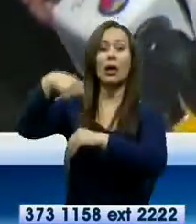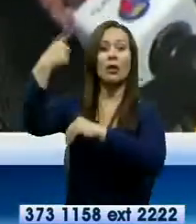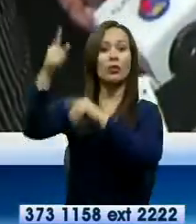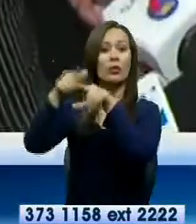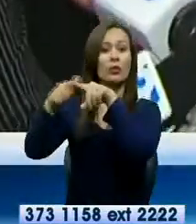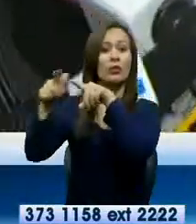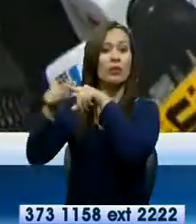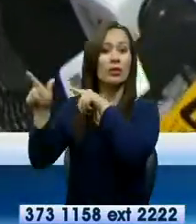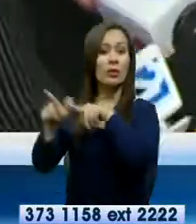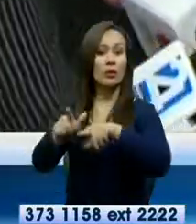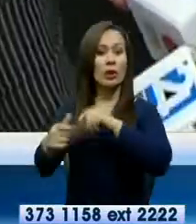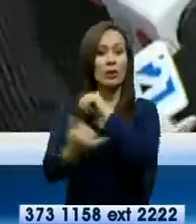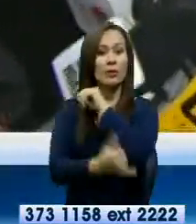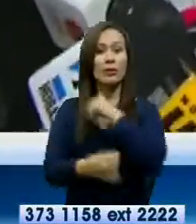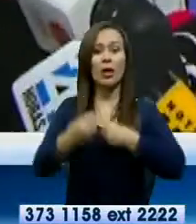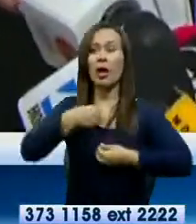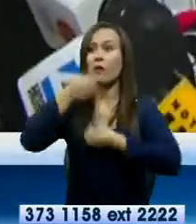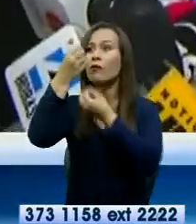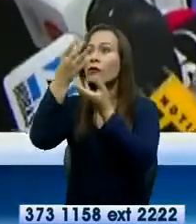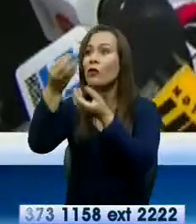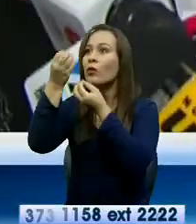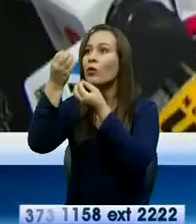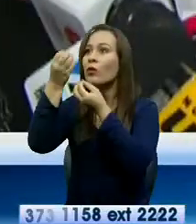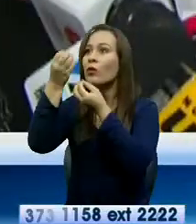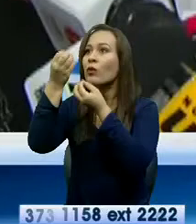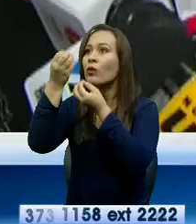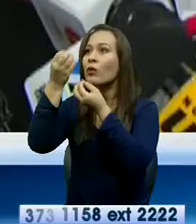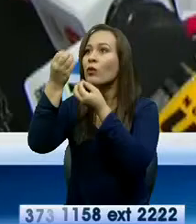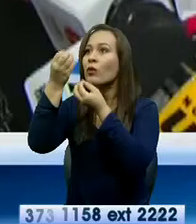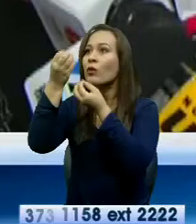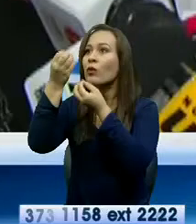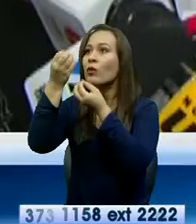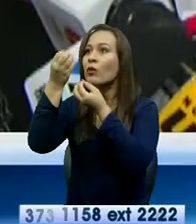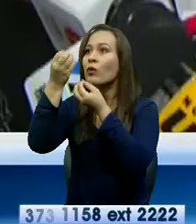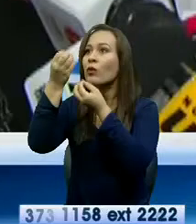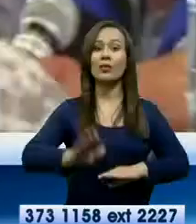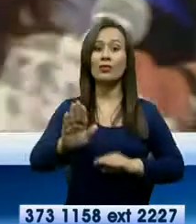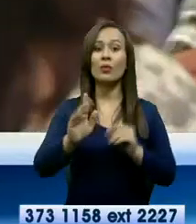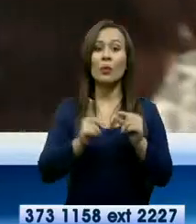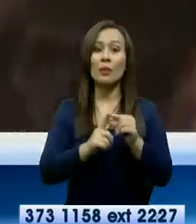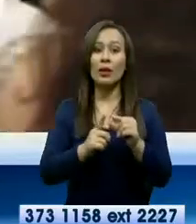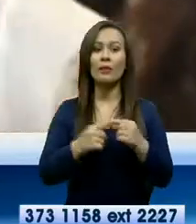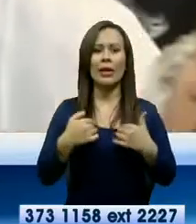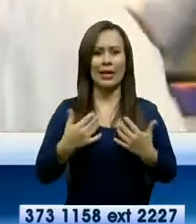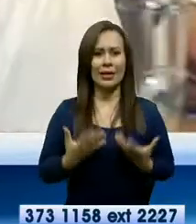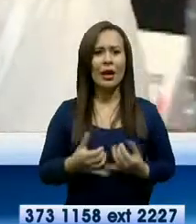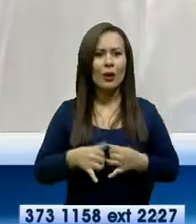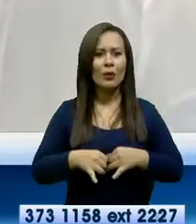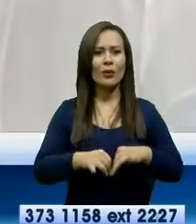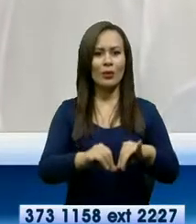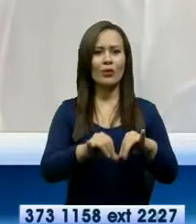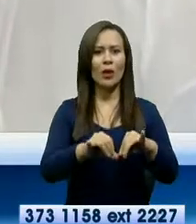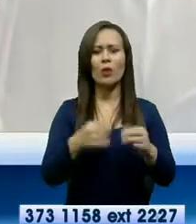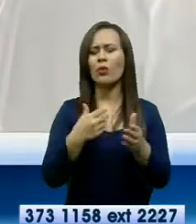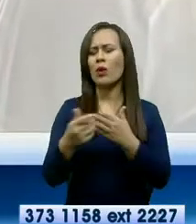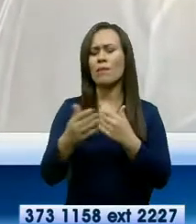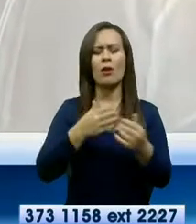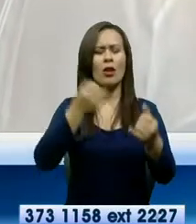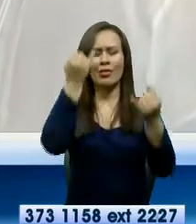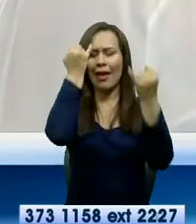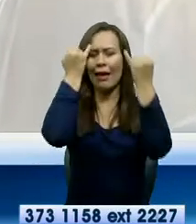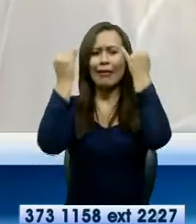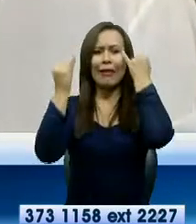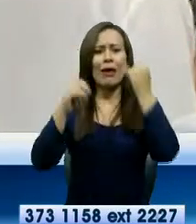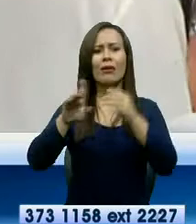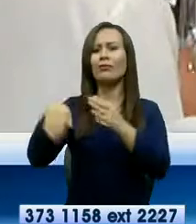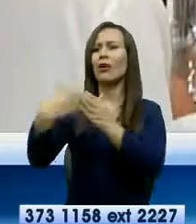nos indican que se pueden hacer, ir mejorando. Y al final sus palabras, de seguir adelante pese a las ideologías, fueron escuchadas